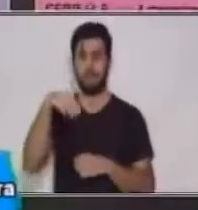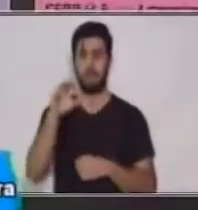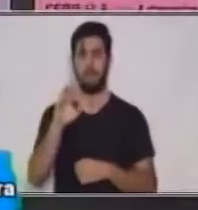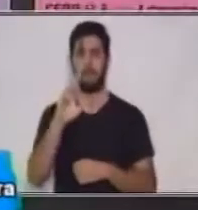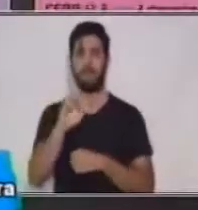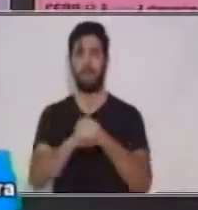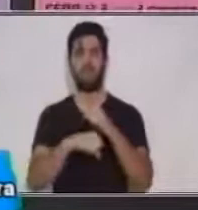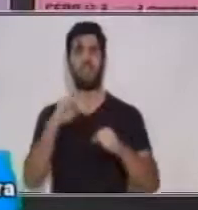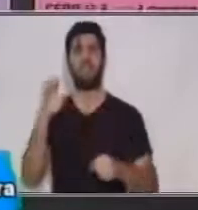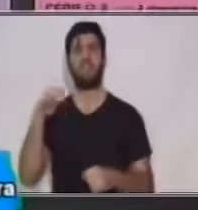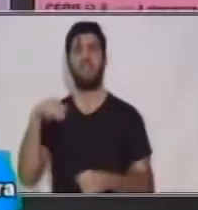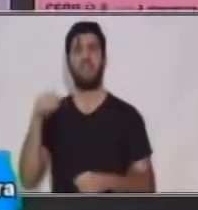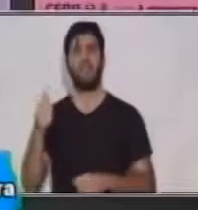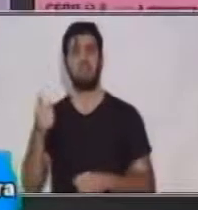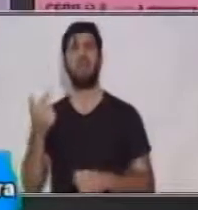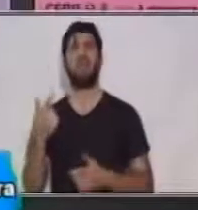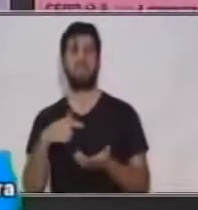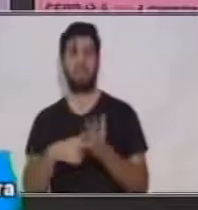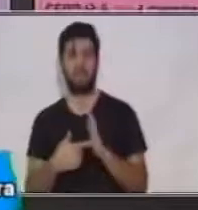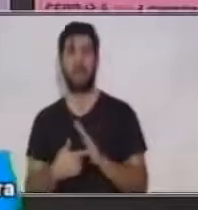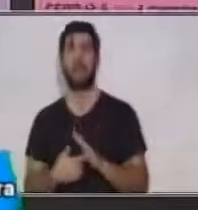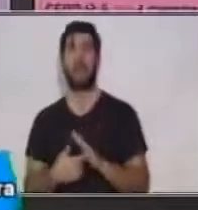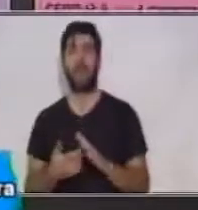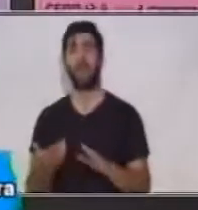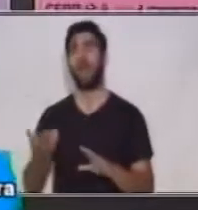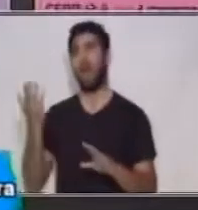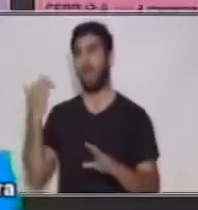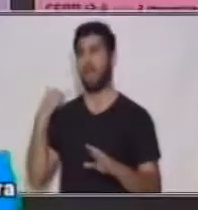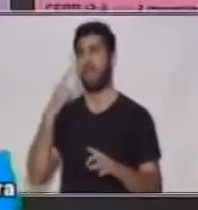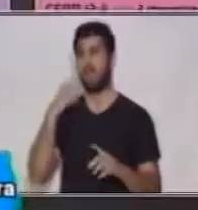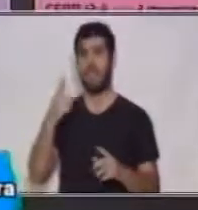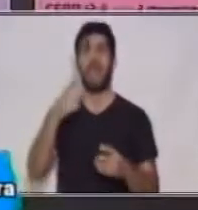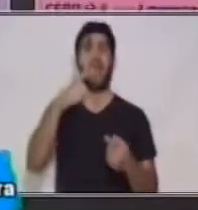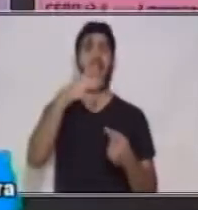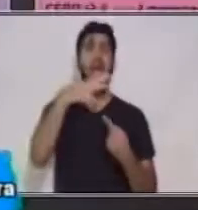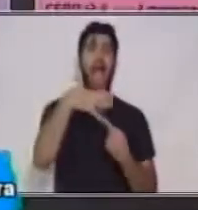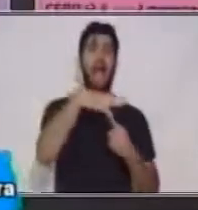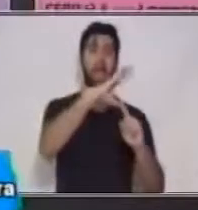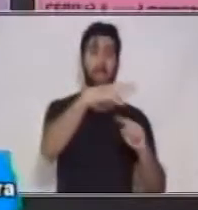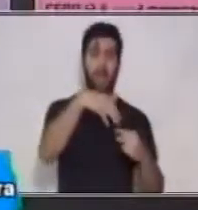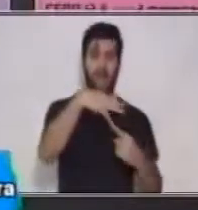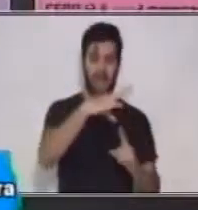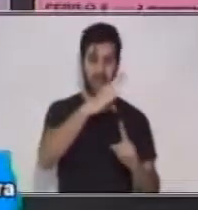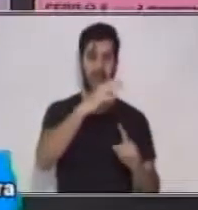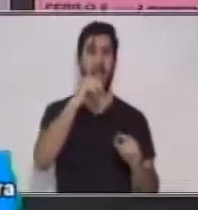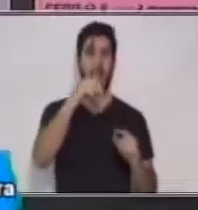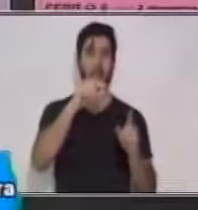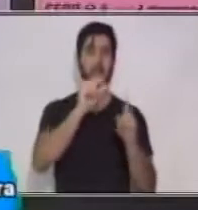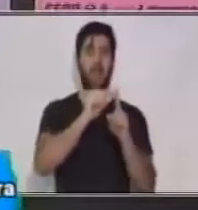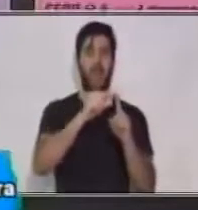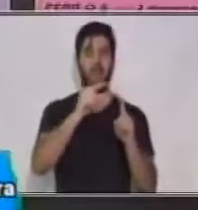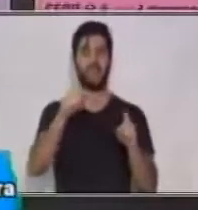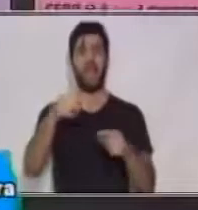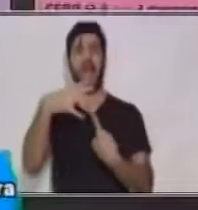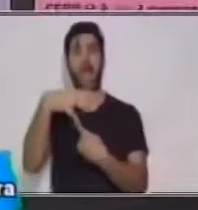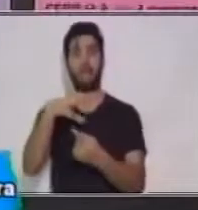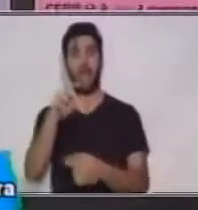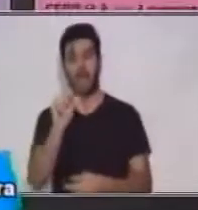muy bien, en tercero y cuarto me decían campana y de ahí voy a sacar un montón de palabras.